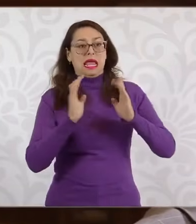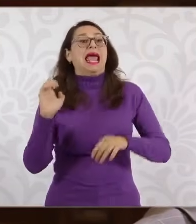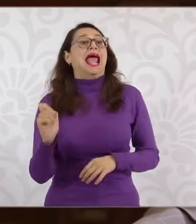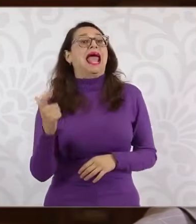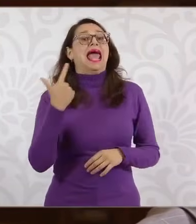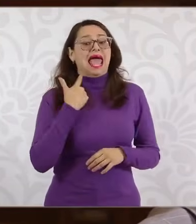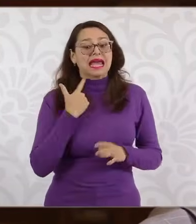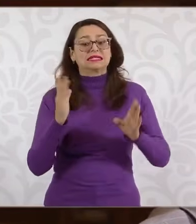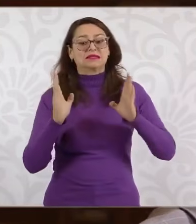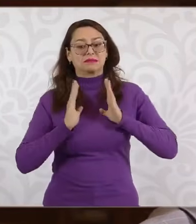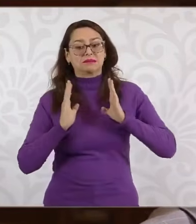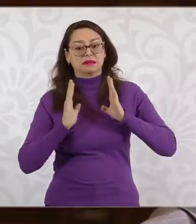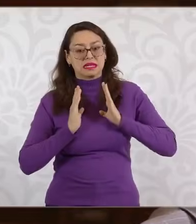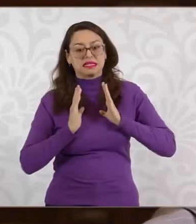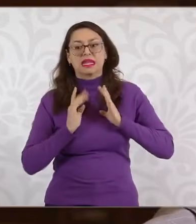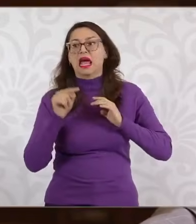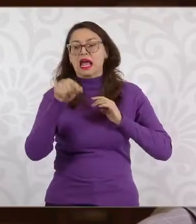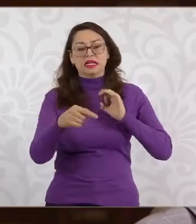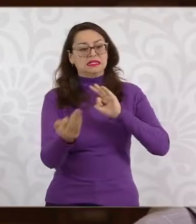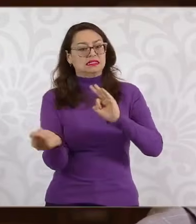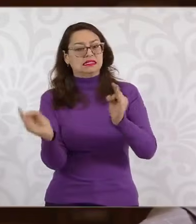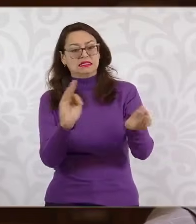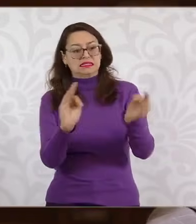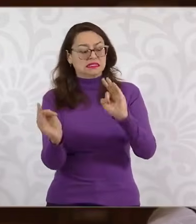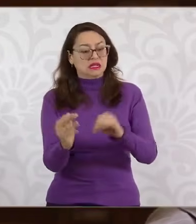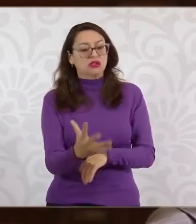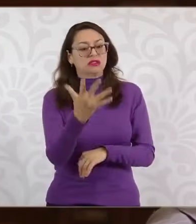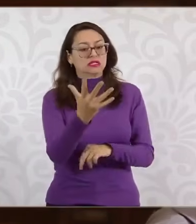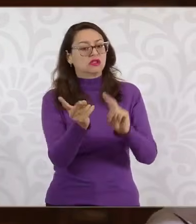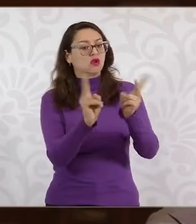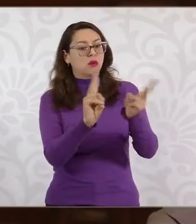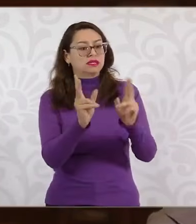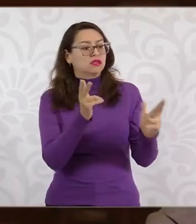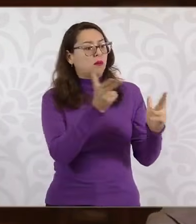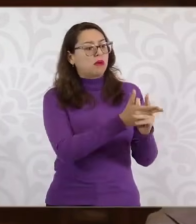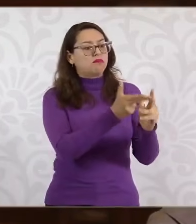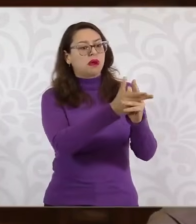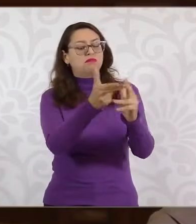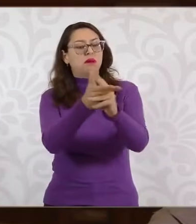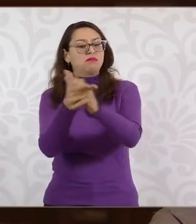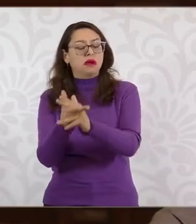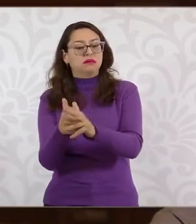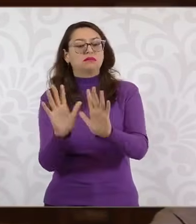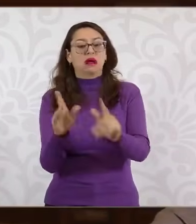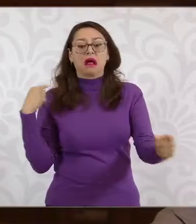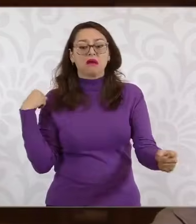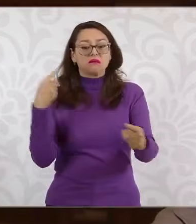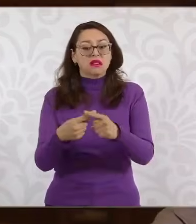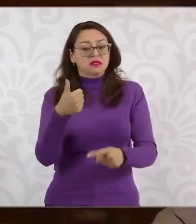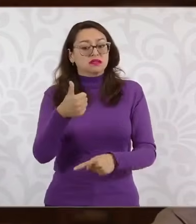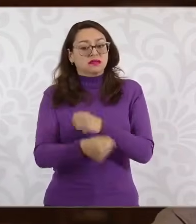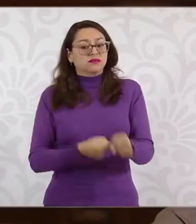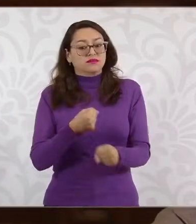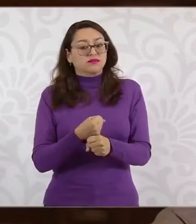en el que murieron 5 vecinos en Licenciado Primo de Verdad, aquí en el número 7, muy cerca de Palacio Nacional. Ya han pasado 6 años y bueno,